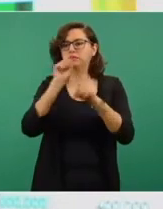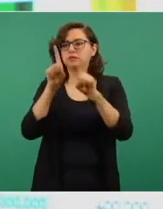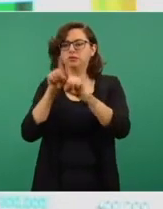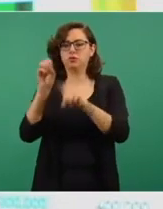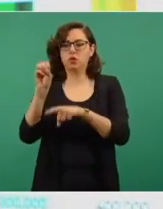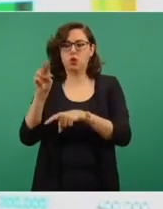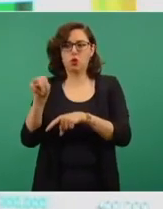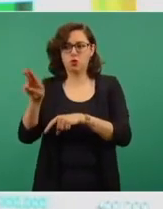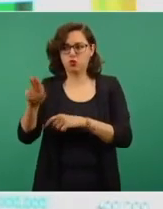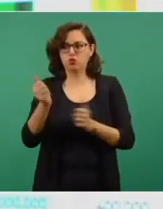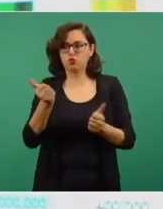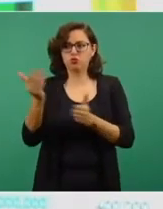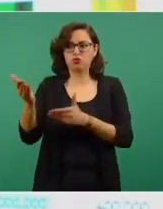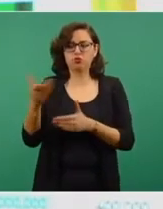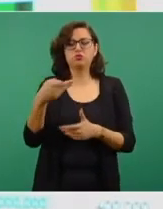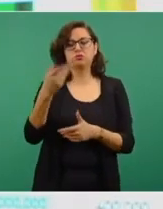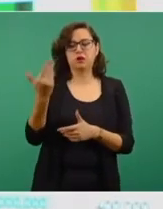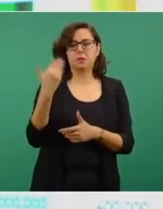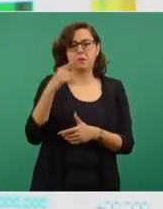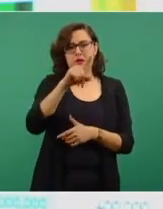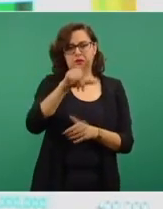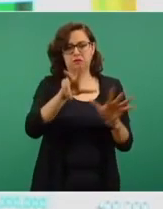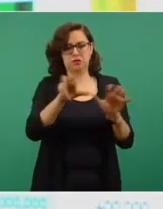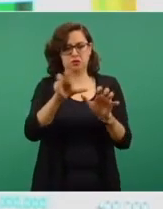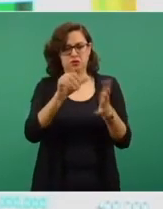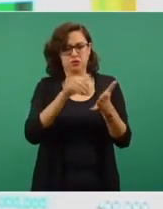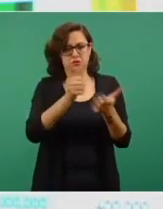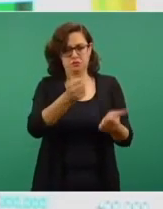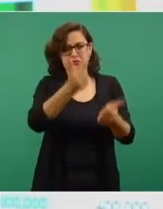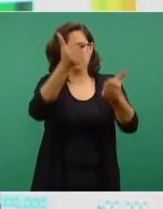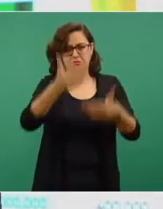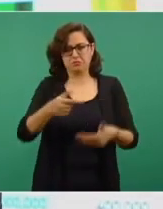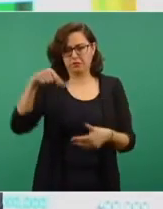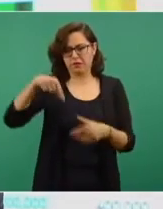recientemente tuvimos el abastecimiento el domingo por la noche, a las 10 de la noche,